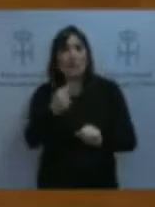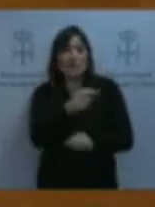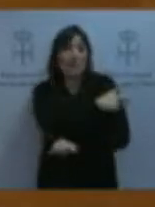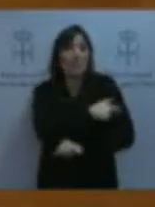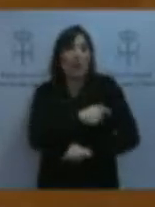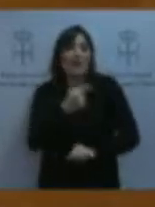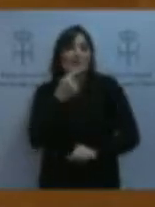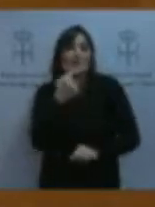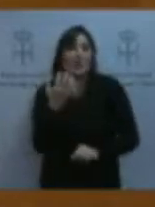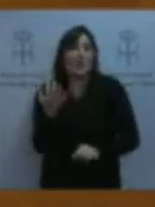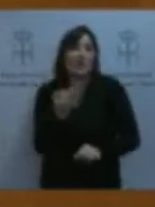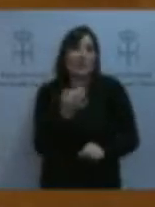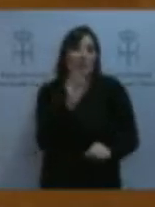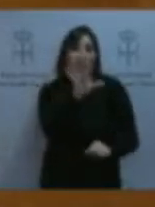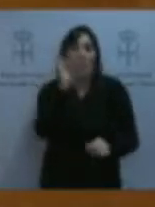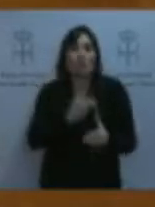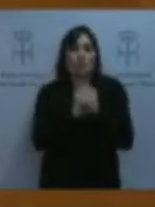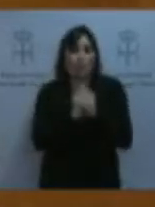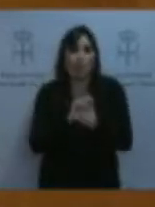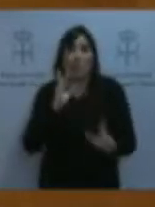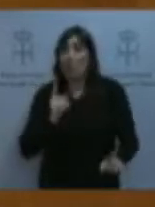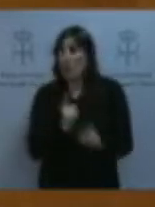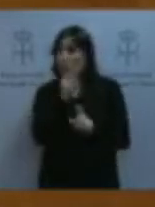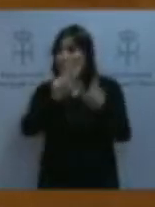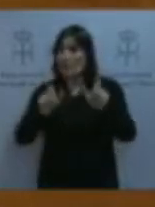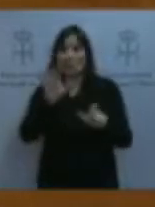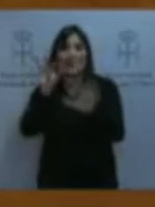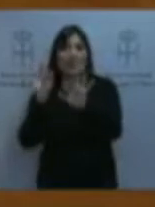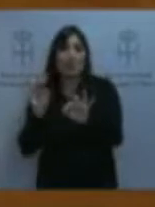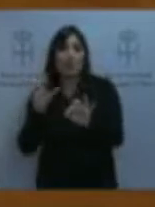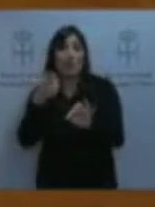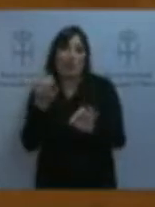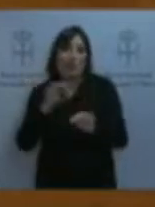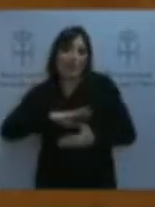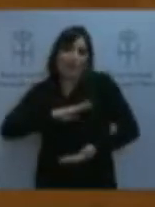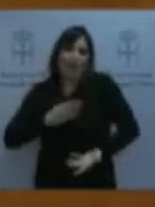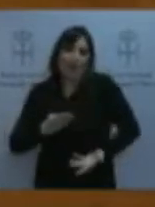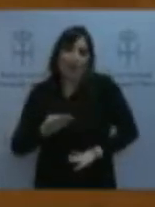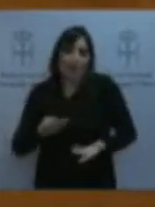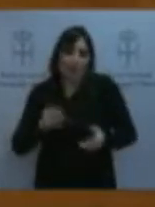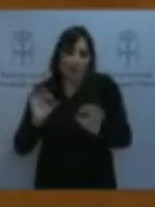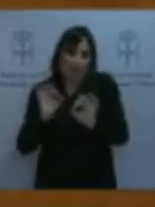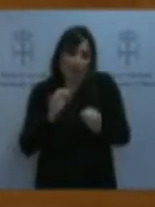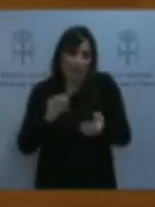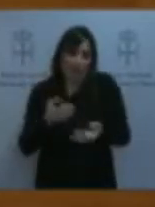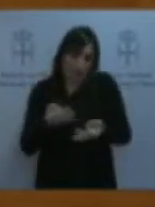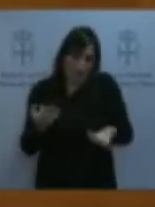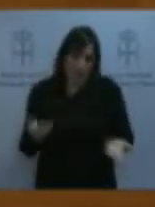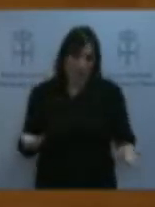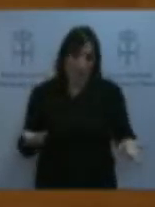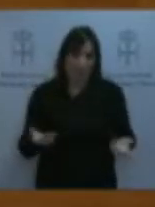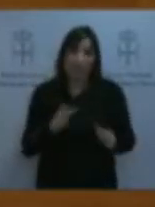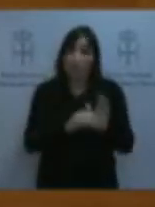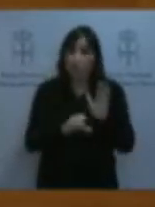de que las personas seleccionadas deban poseer la capacitación, competencia y preparación adecuadas. La constitución de una comisión de control y auditoría